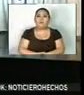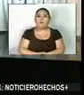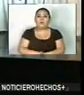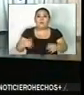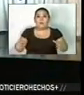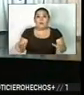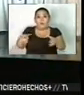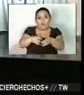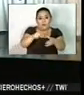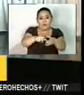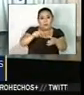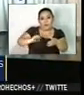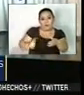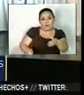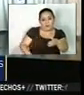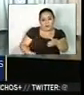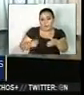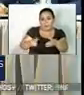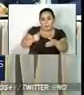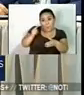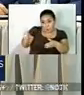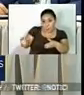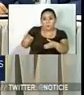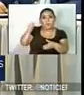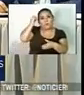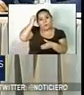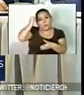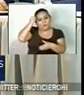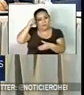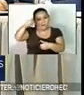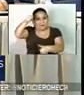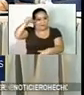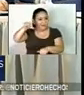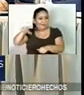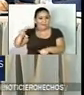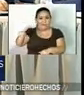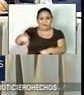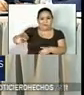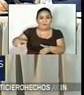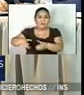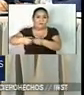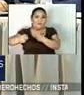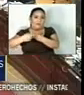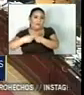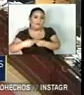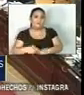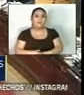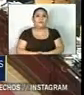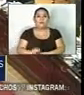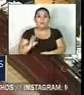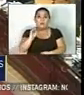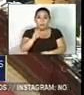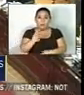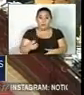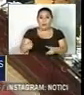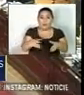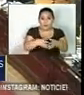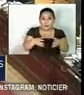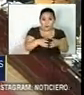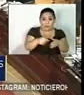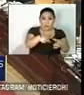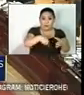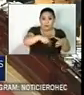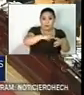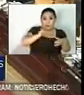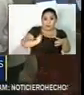gabinete de gobierno no tardó en reaccionar, rechazando las acusaciones del partido tricolor. Los funcionarios del Ejecutivo